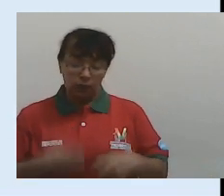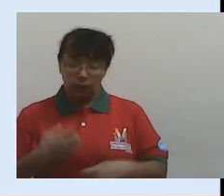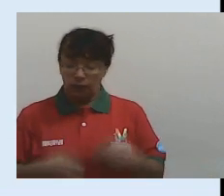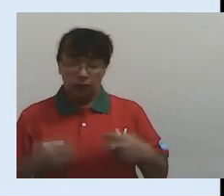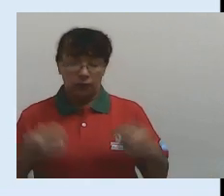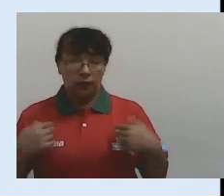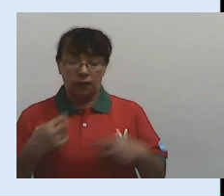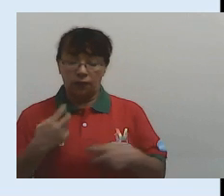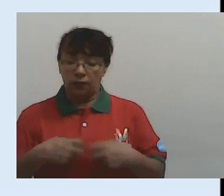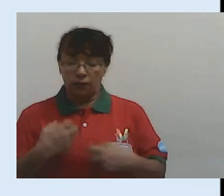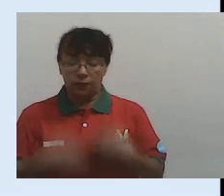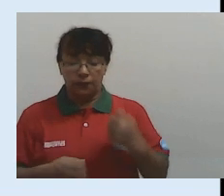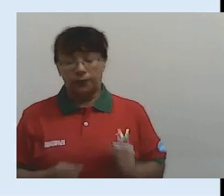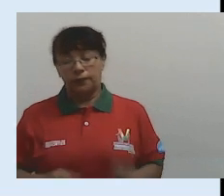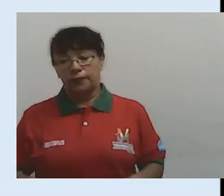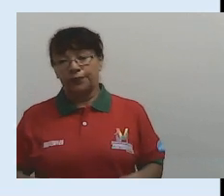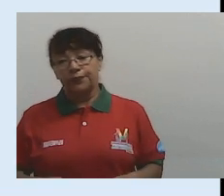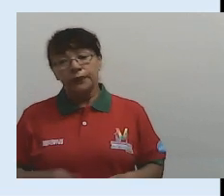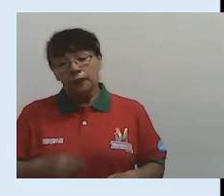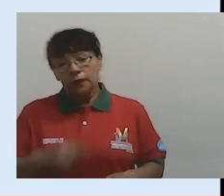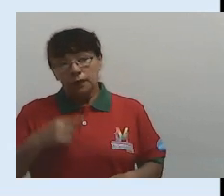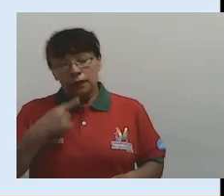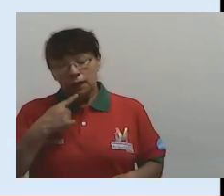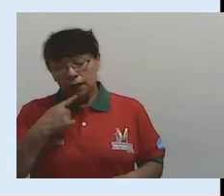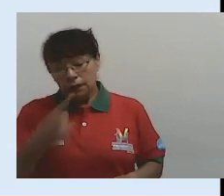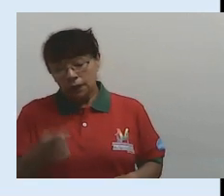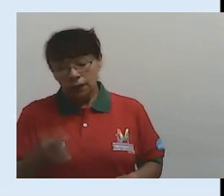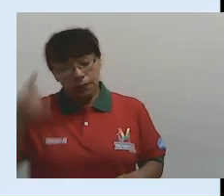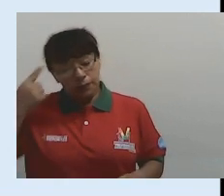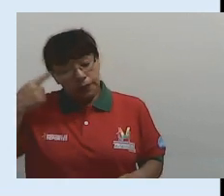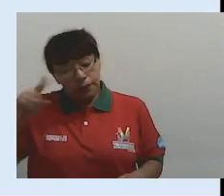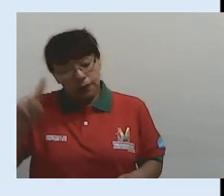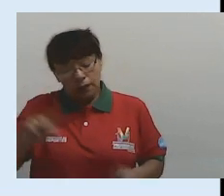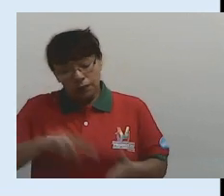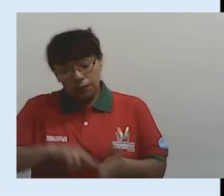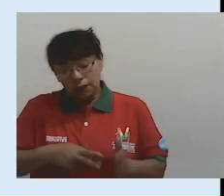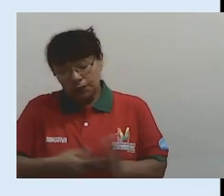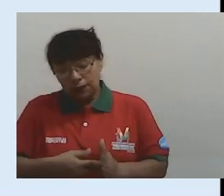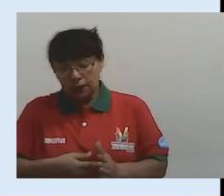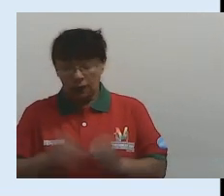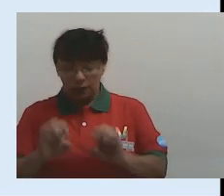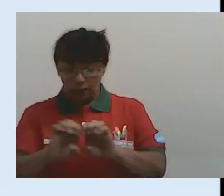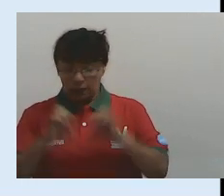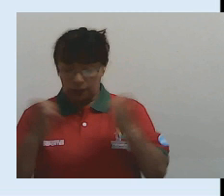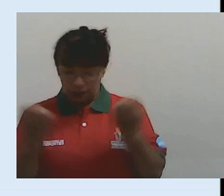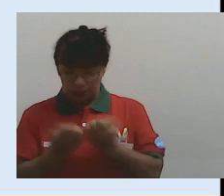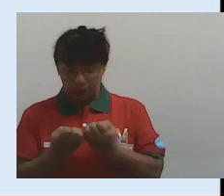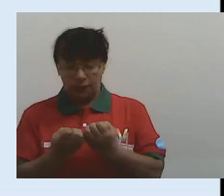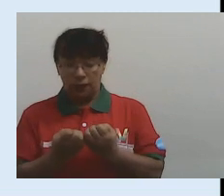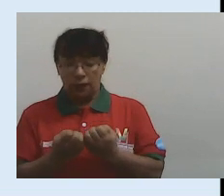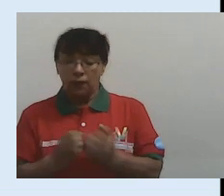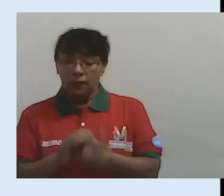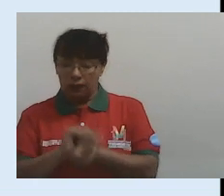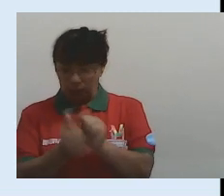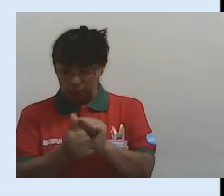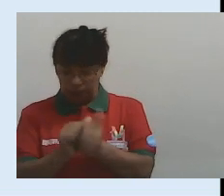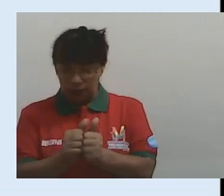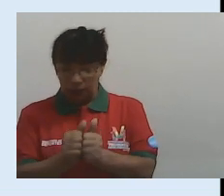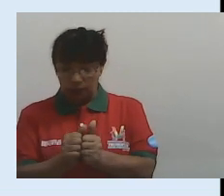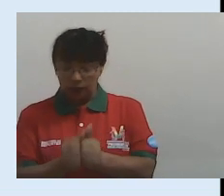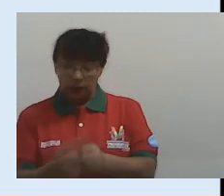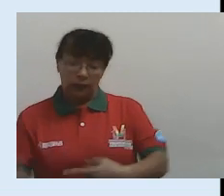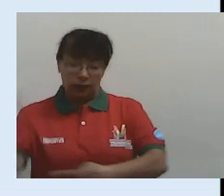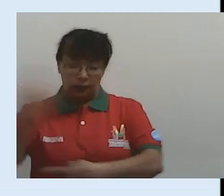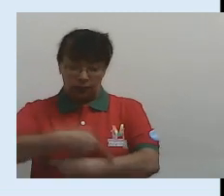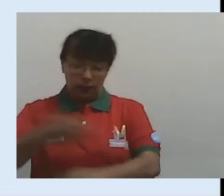competencia. También les sugiero que para lo que significa el equipamiento para la competencia, el día